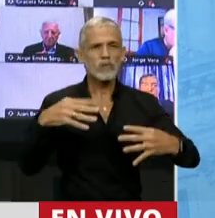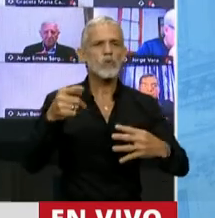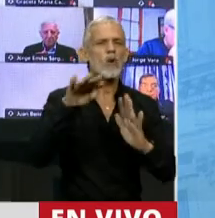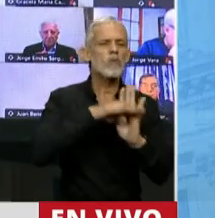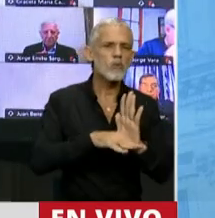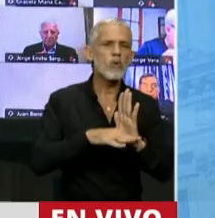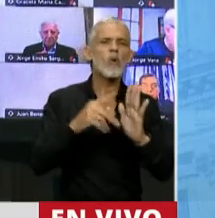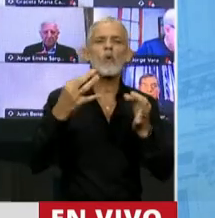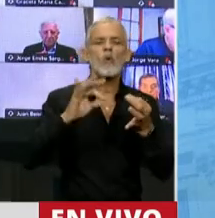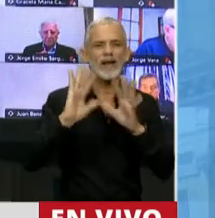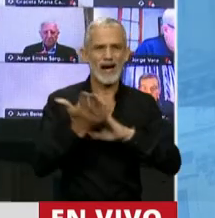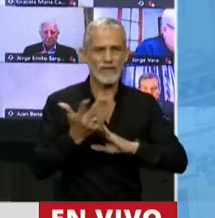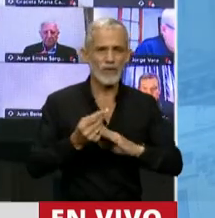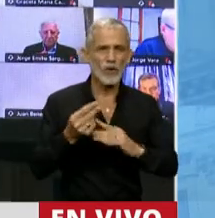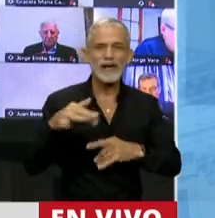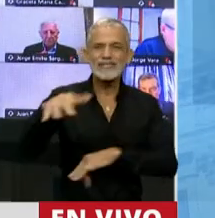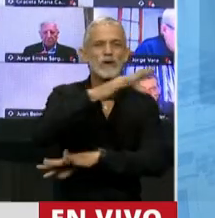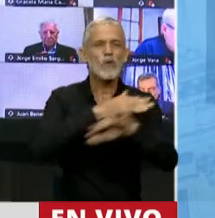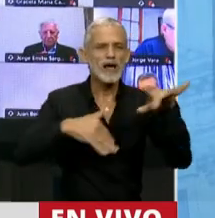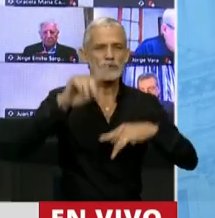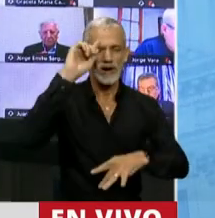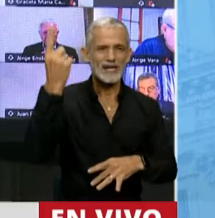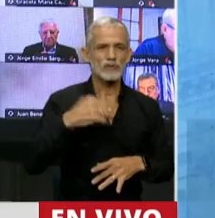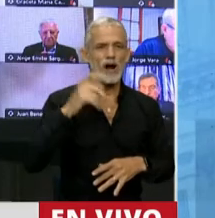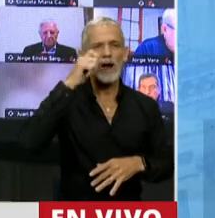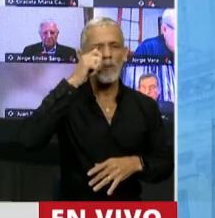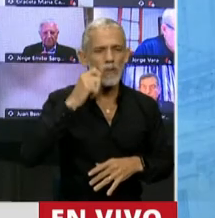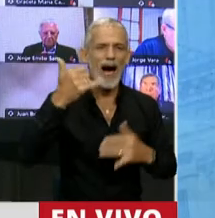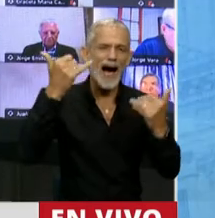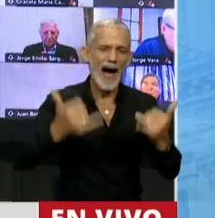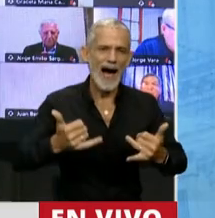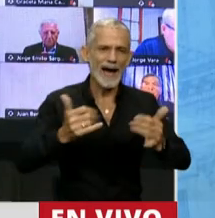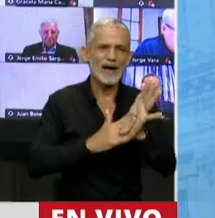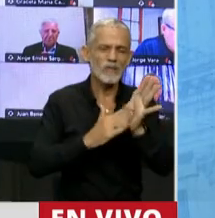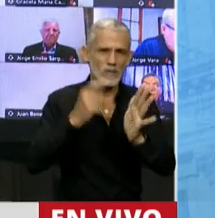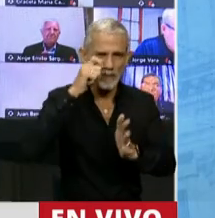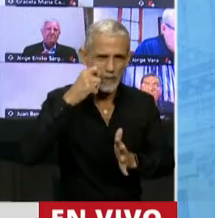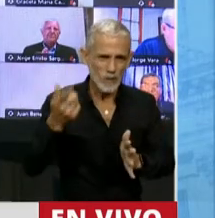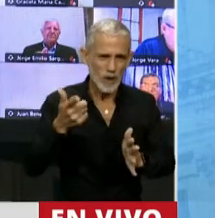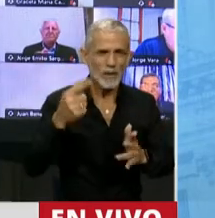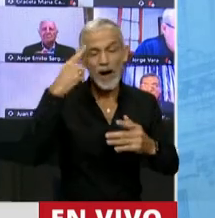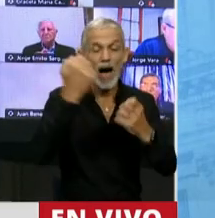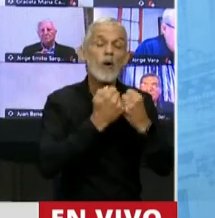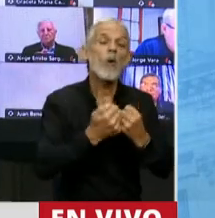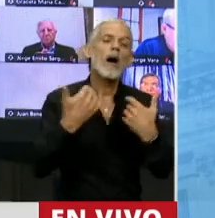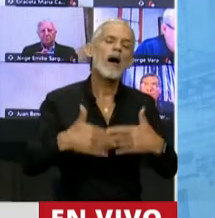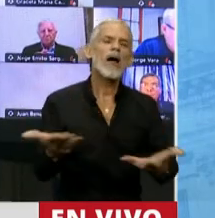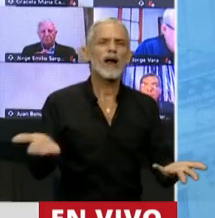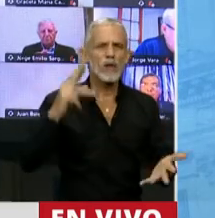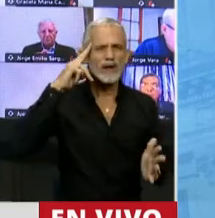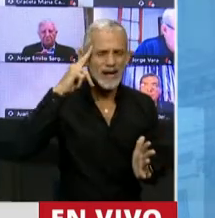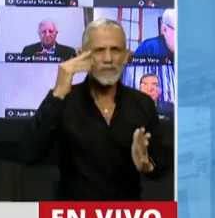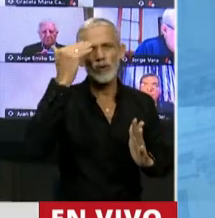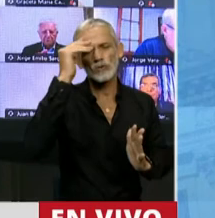un protocolo único de circulación nacional con testeos, presidente. Espero que se pongan de acuerdo, que respeten